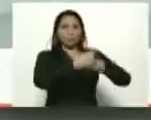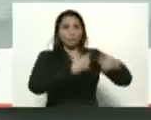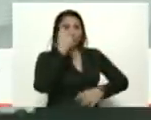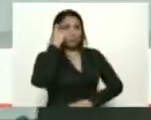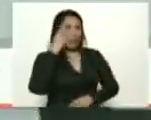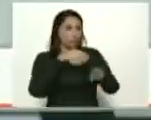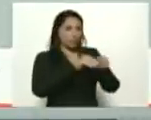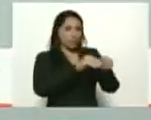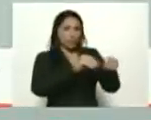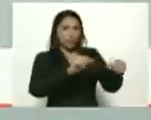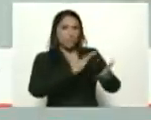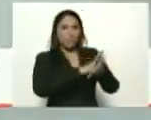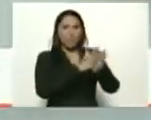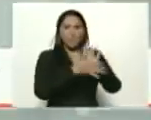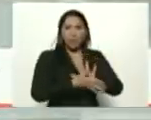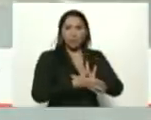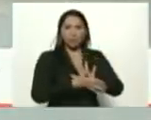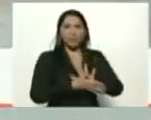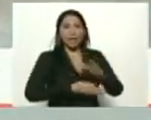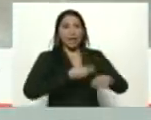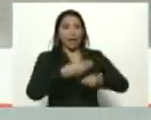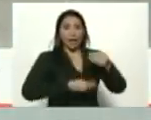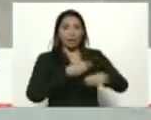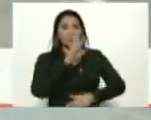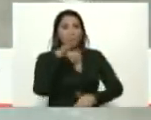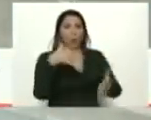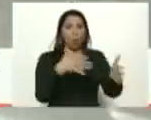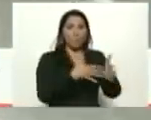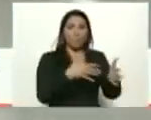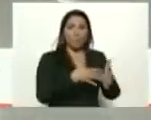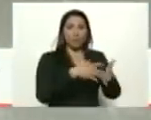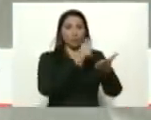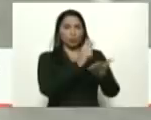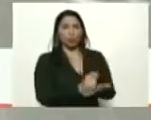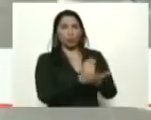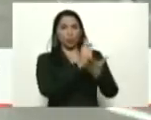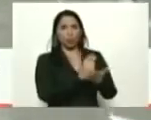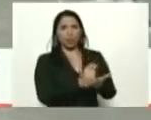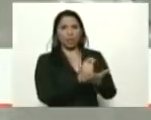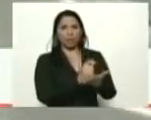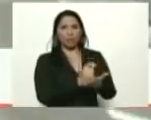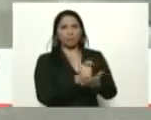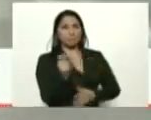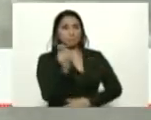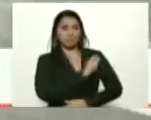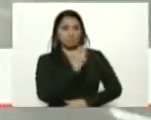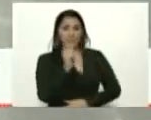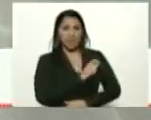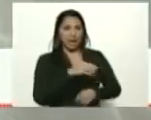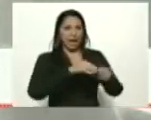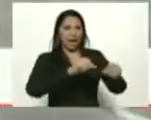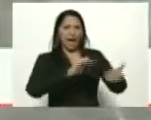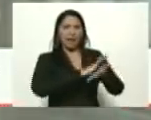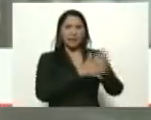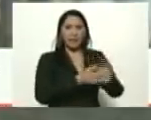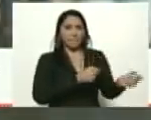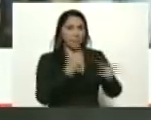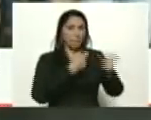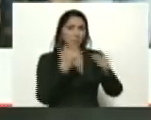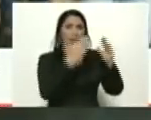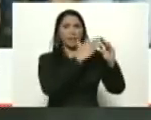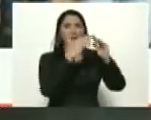harina precocida y produce 5.000 toneladas mes de harina precocida, que va a los hogares de